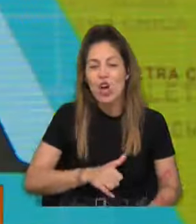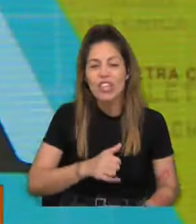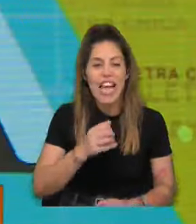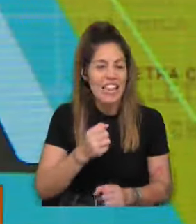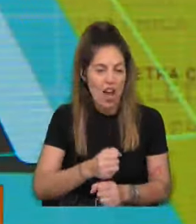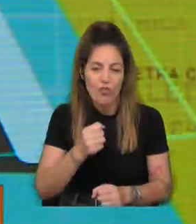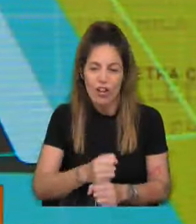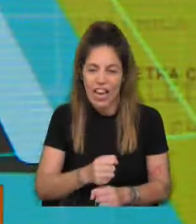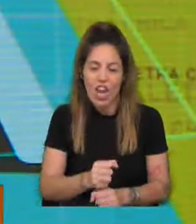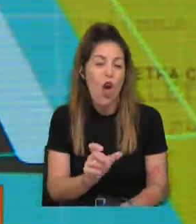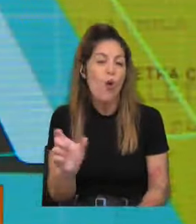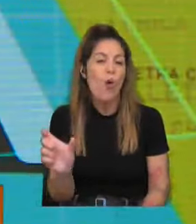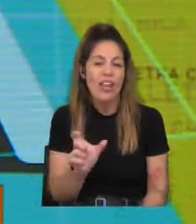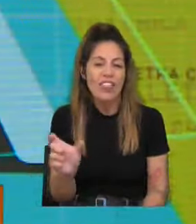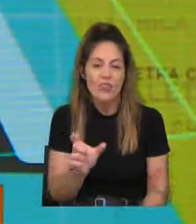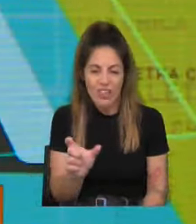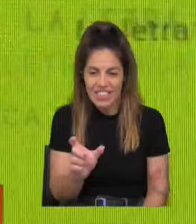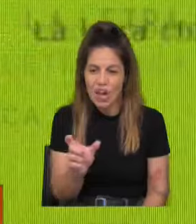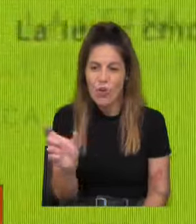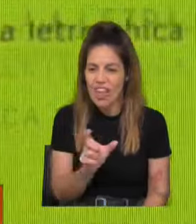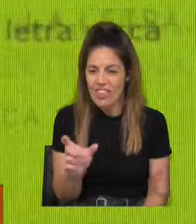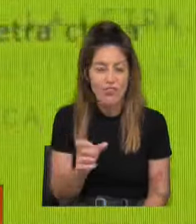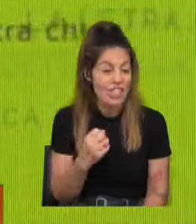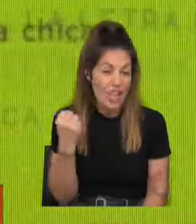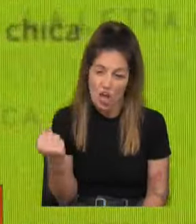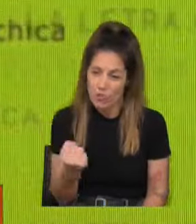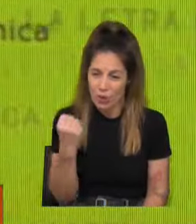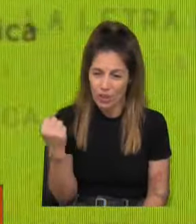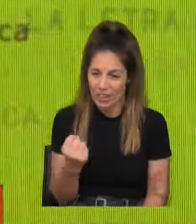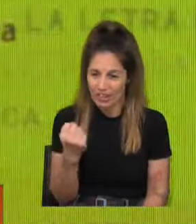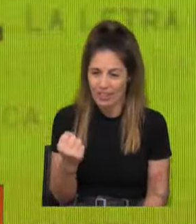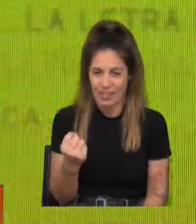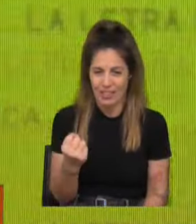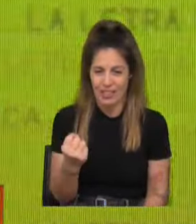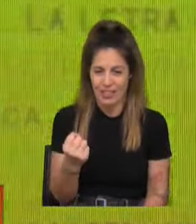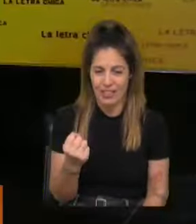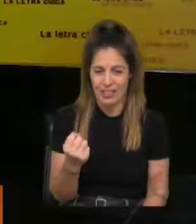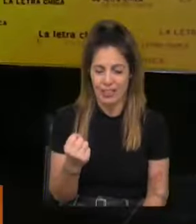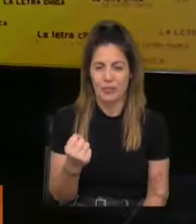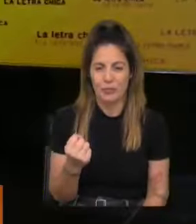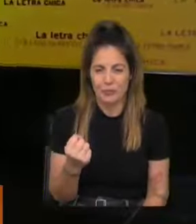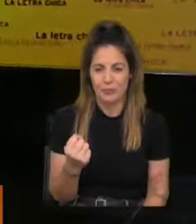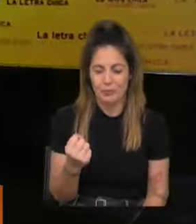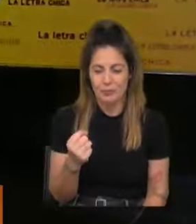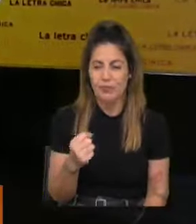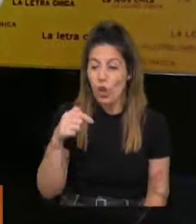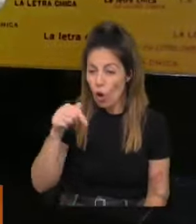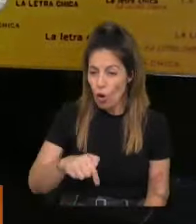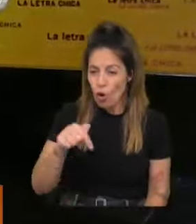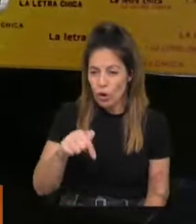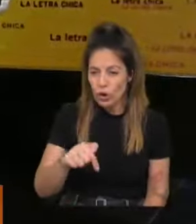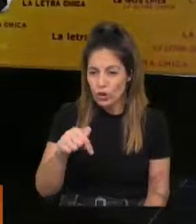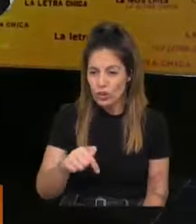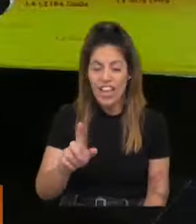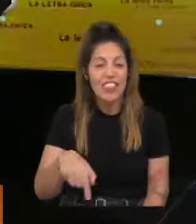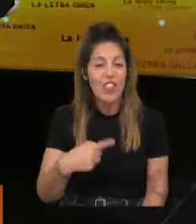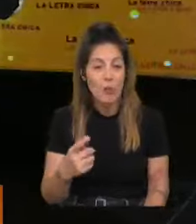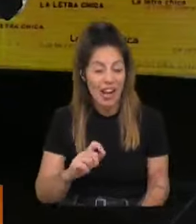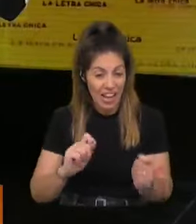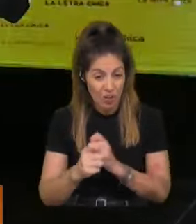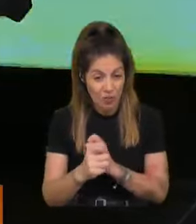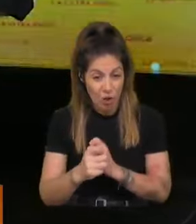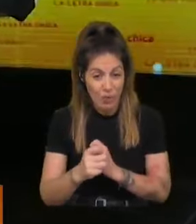régimen individual a solidario con una diferencia muy importante sí que la de la hoy luego de la Reforma